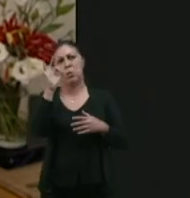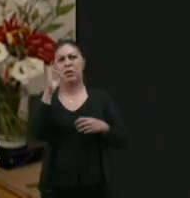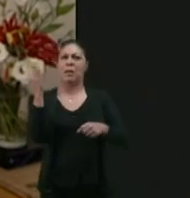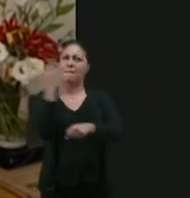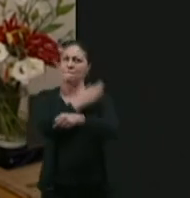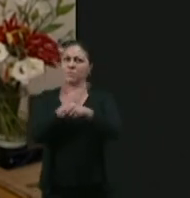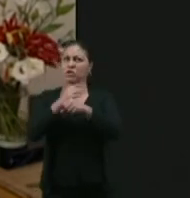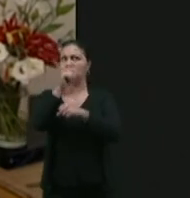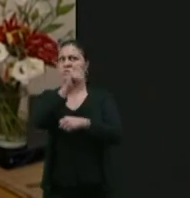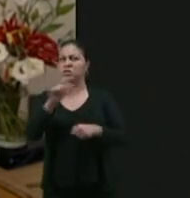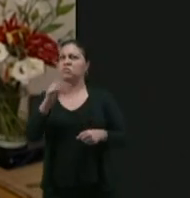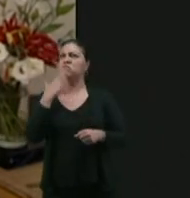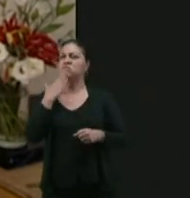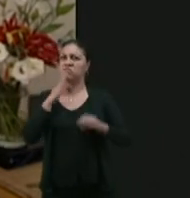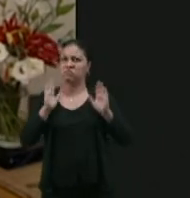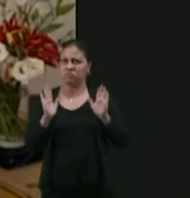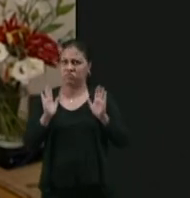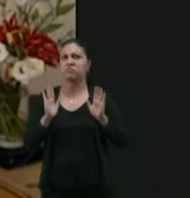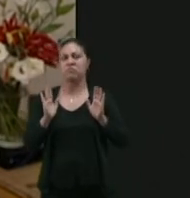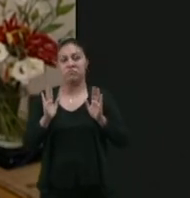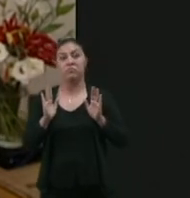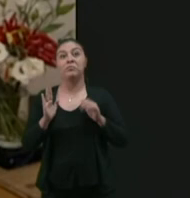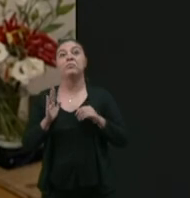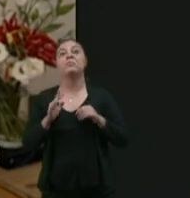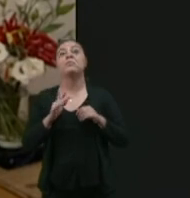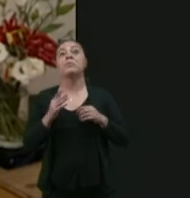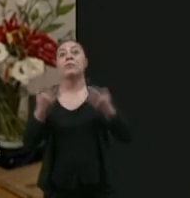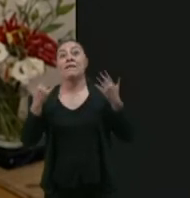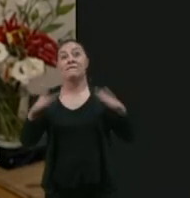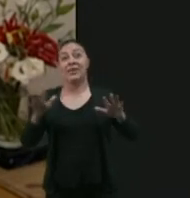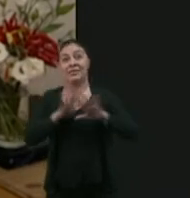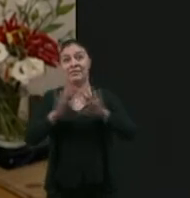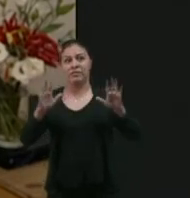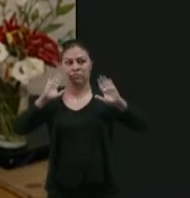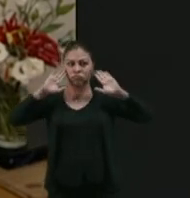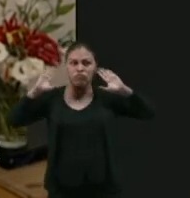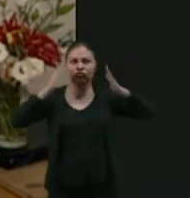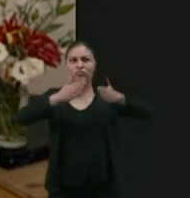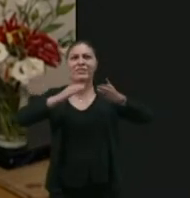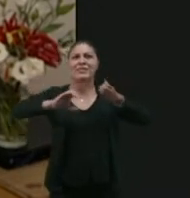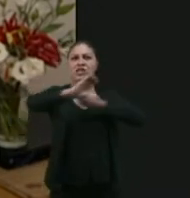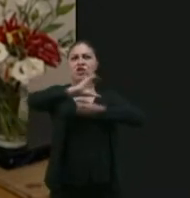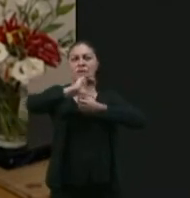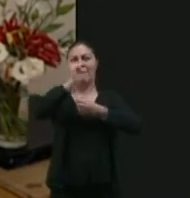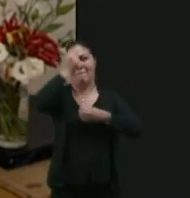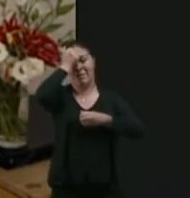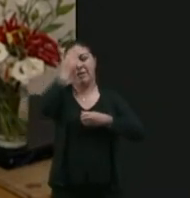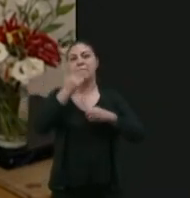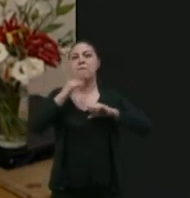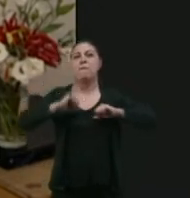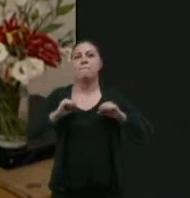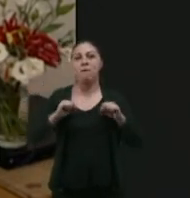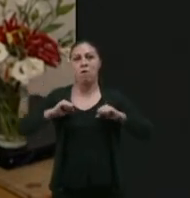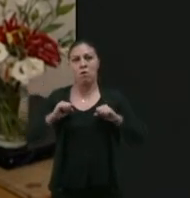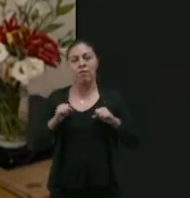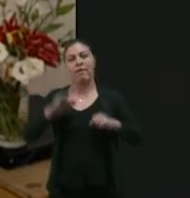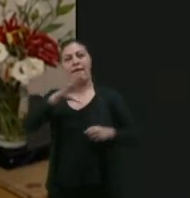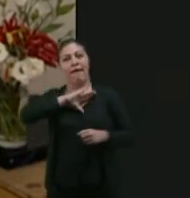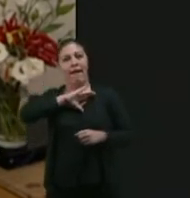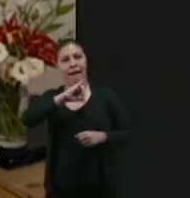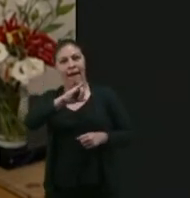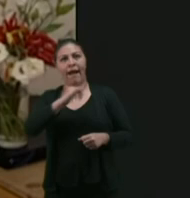y después de que ustedes se enfocan en unas ciudades principales, Bogotá, Cali,